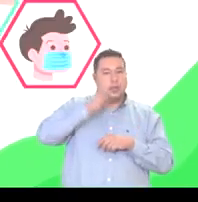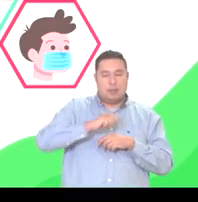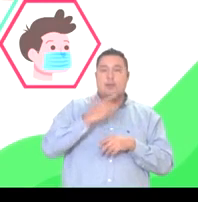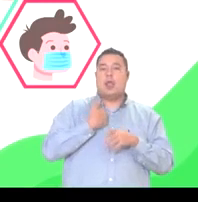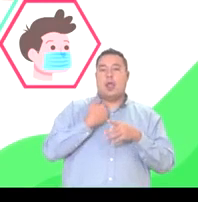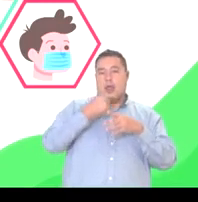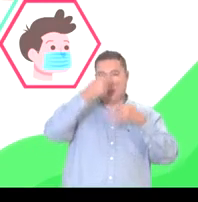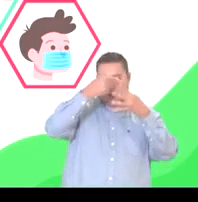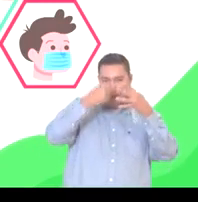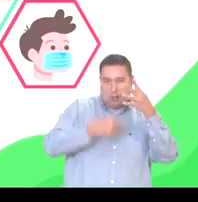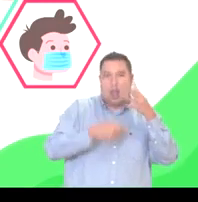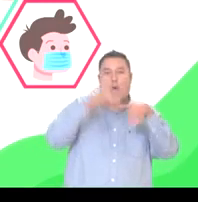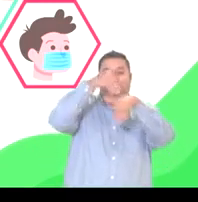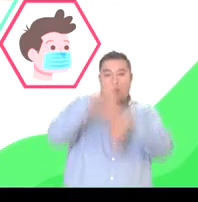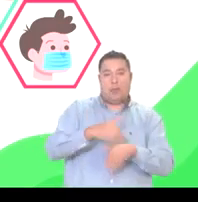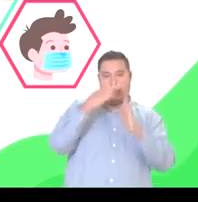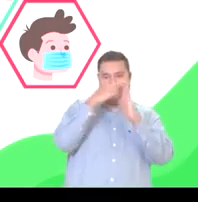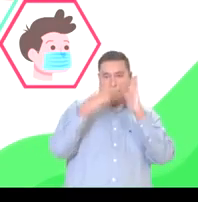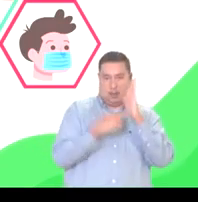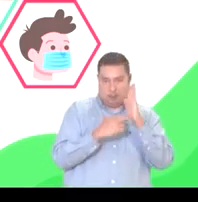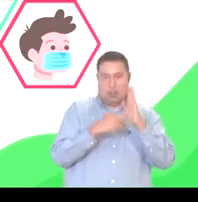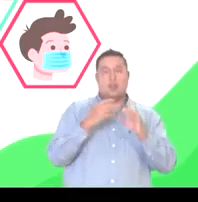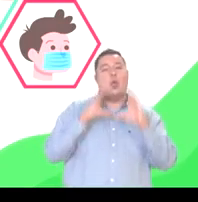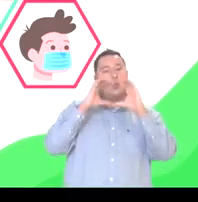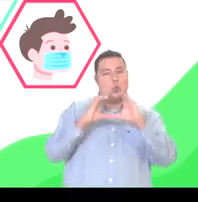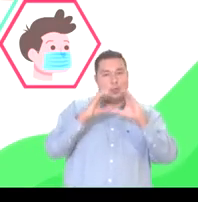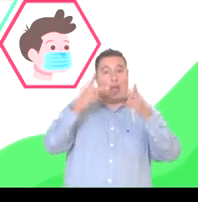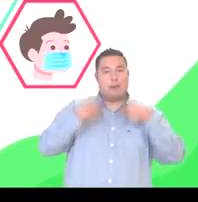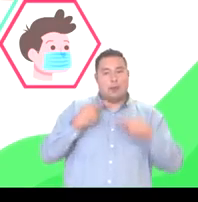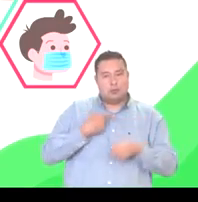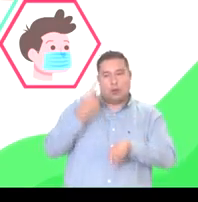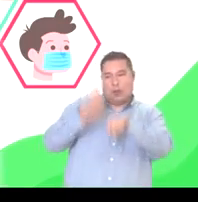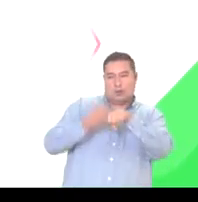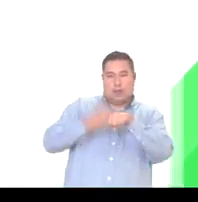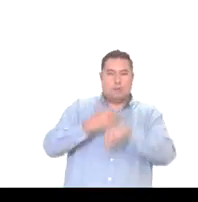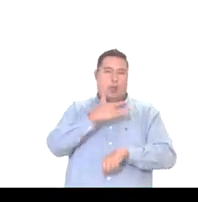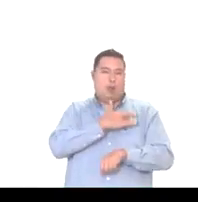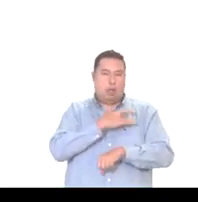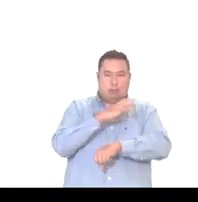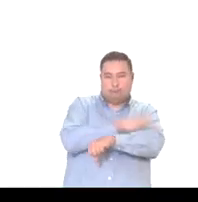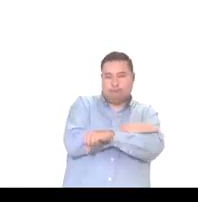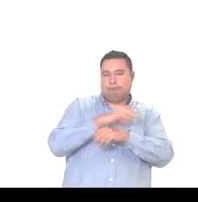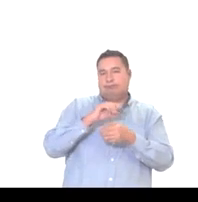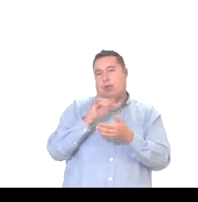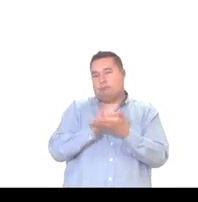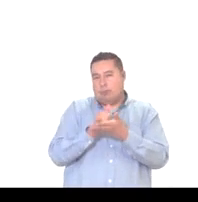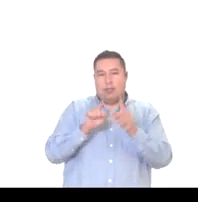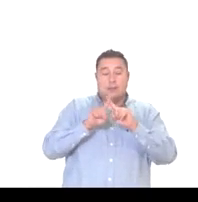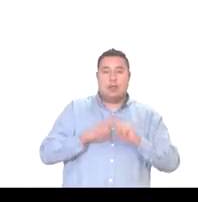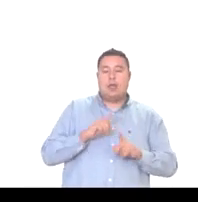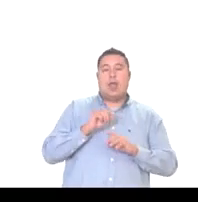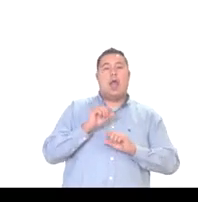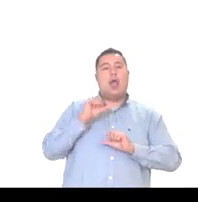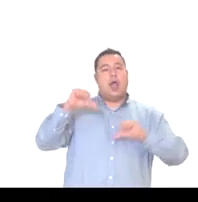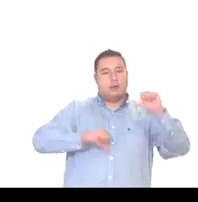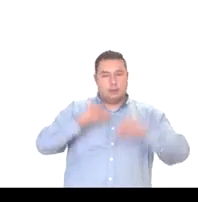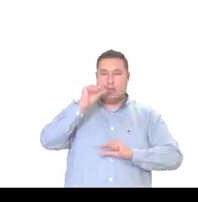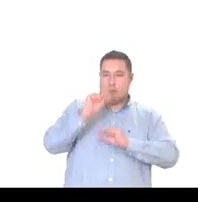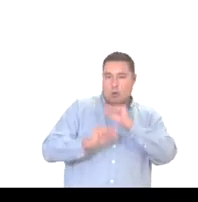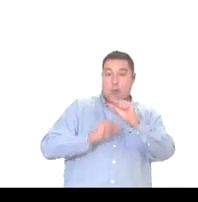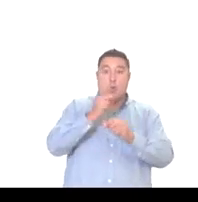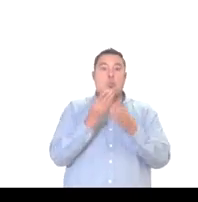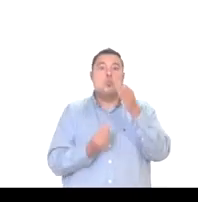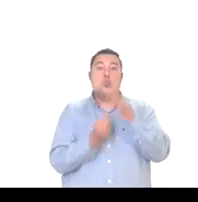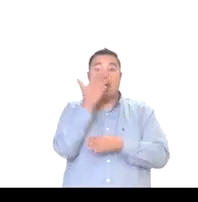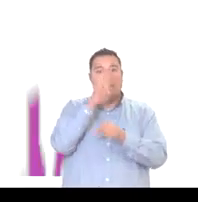de protocolos sanitarios. Y el cuidado de personas vulnerables. El regreso de actividades es gradual.